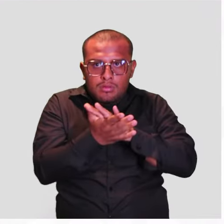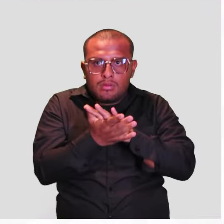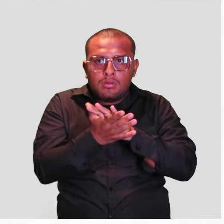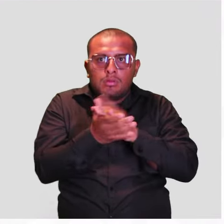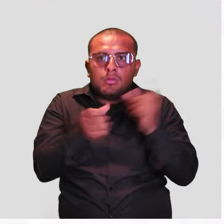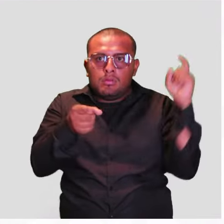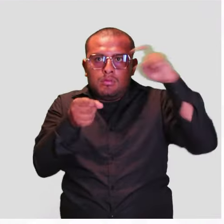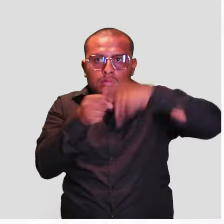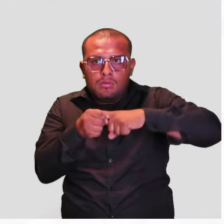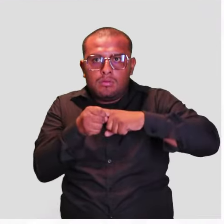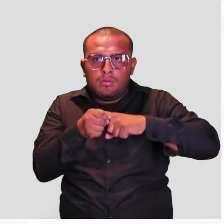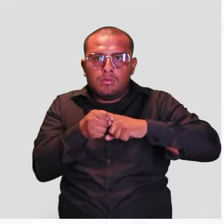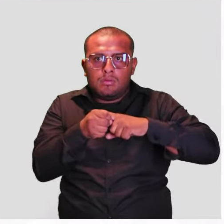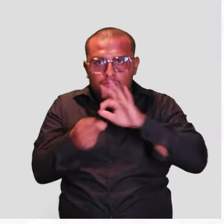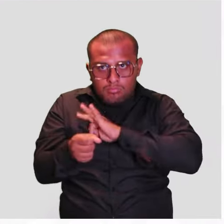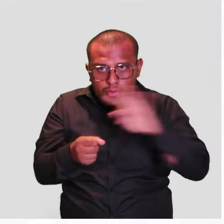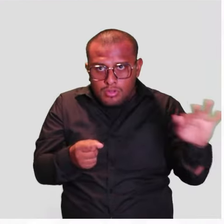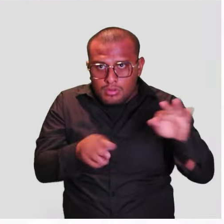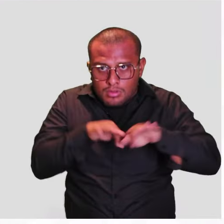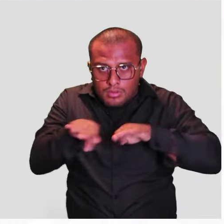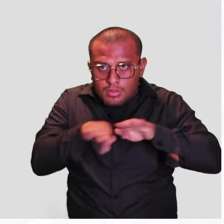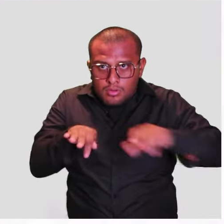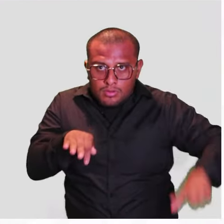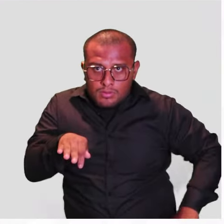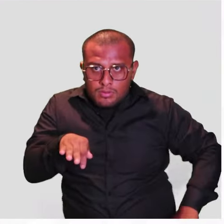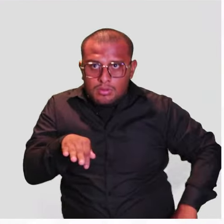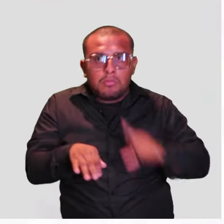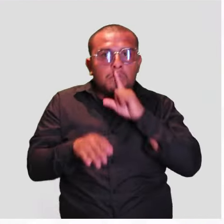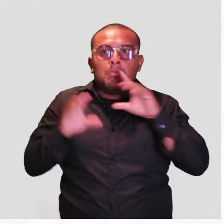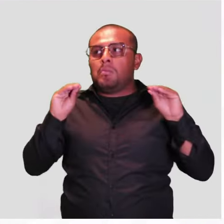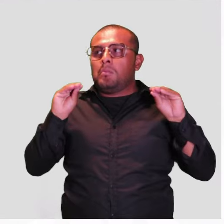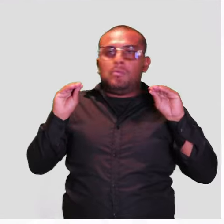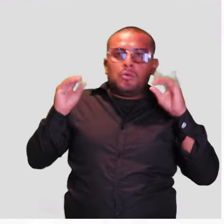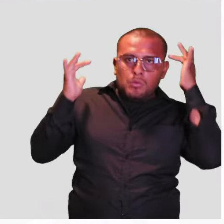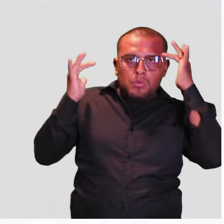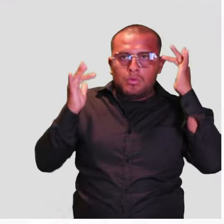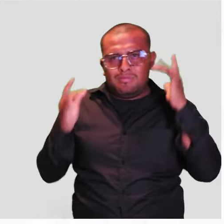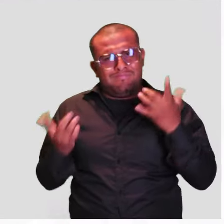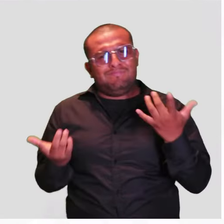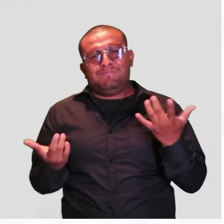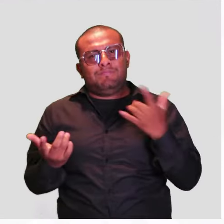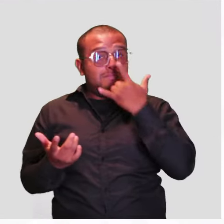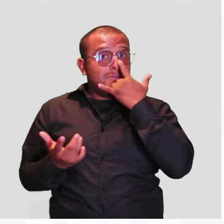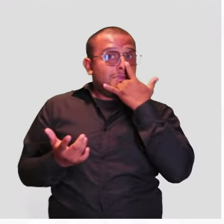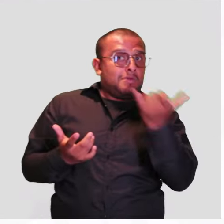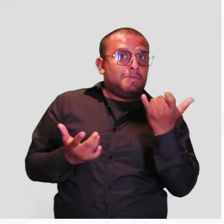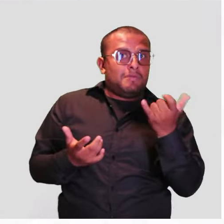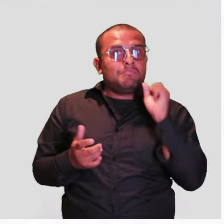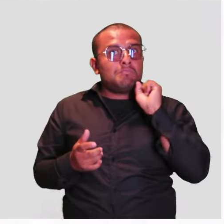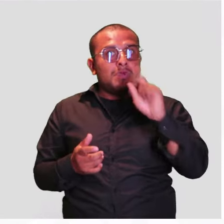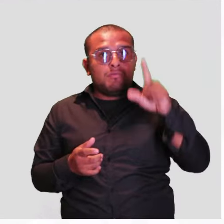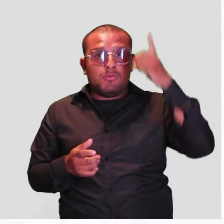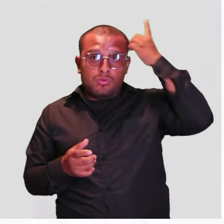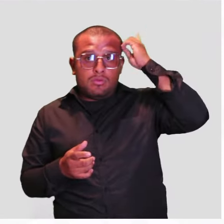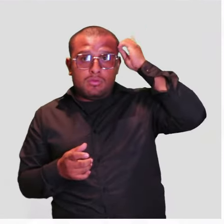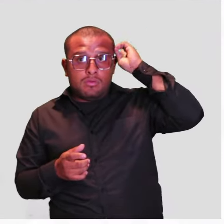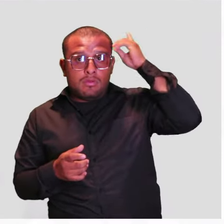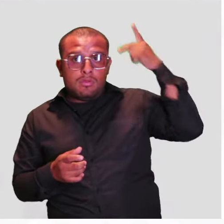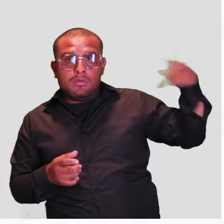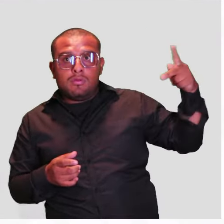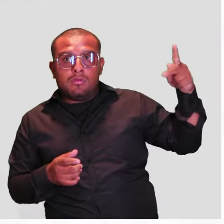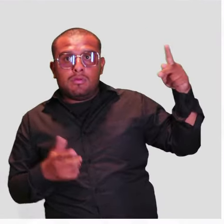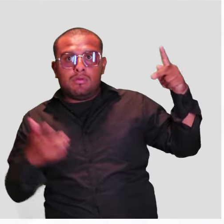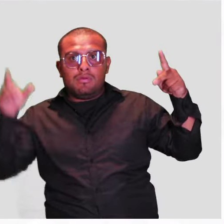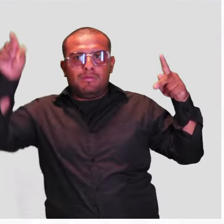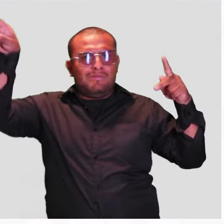padrón de proveedores. Y qué raro que los caballos que tiene Robertín estén en Atlixco